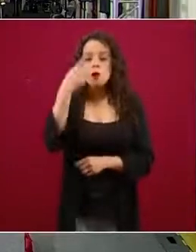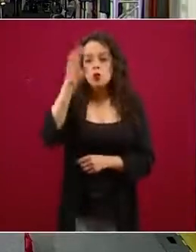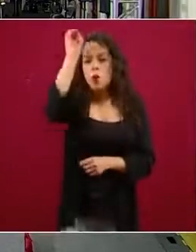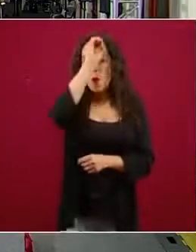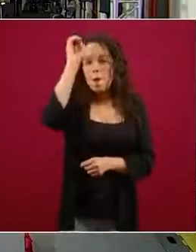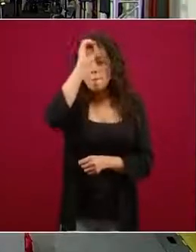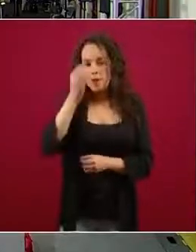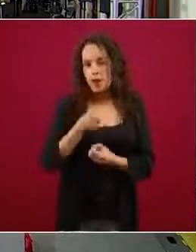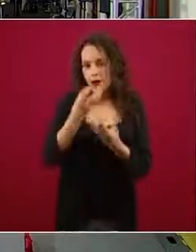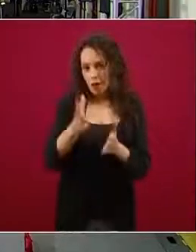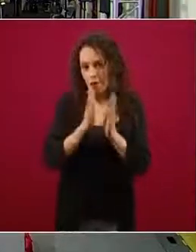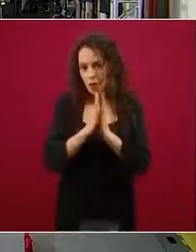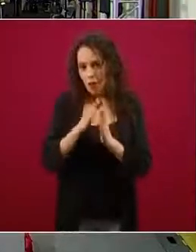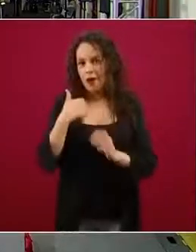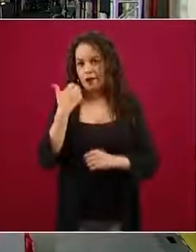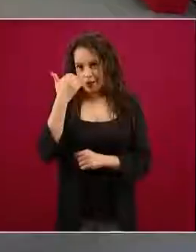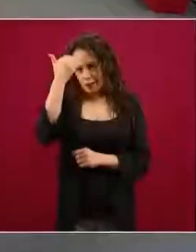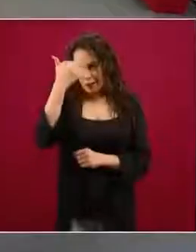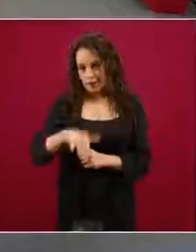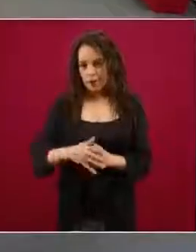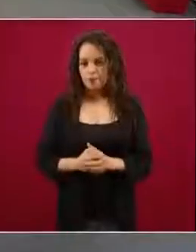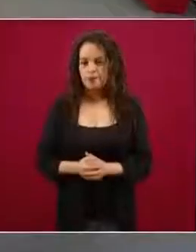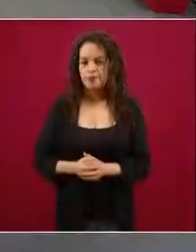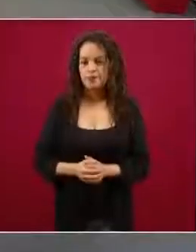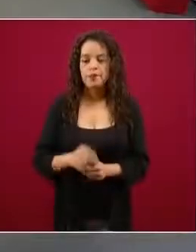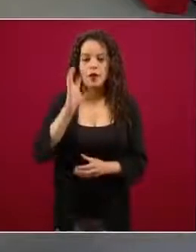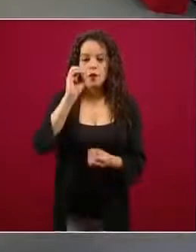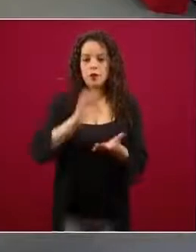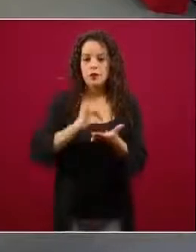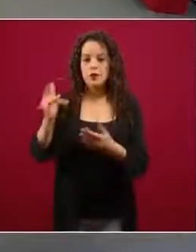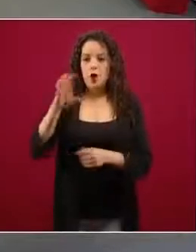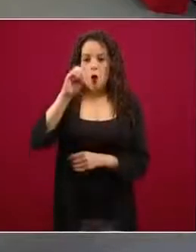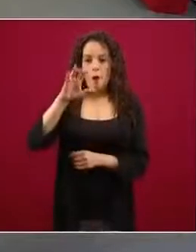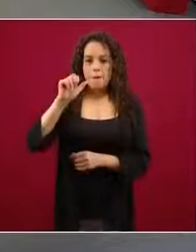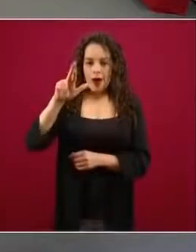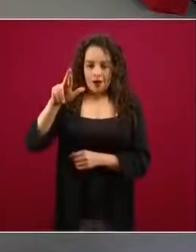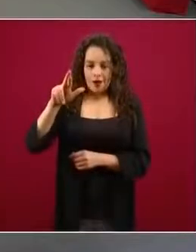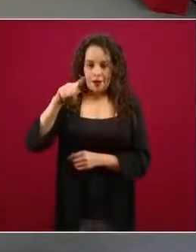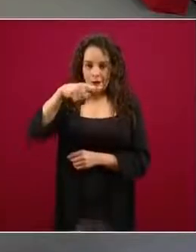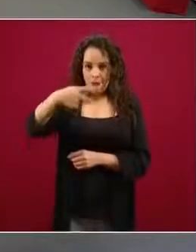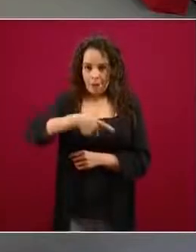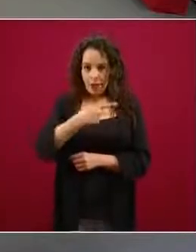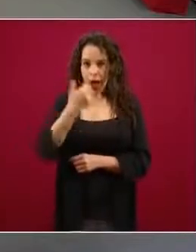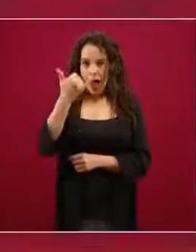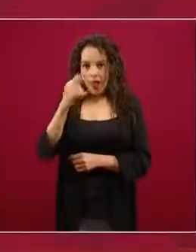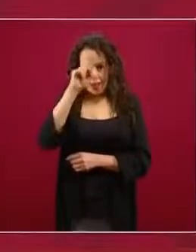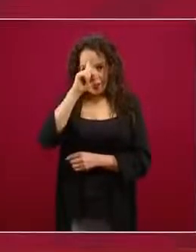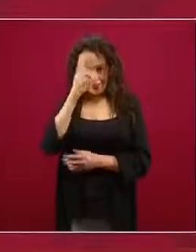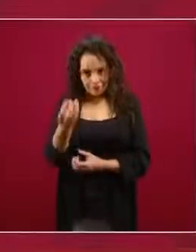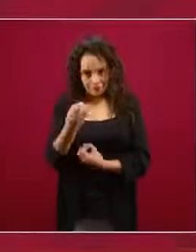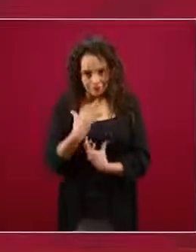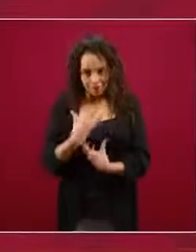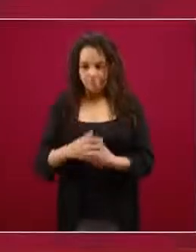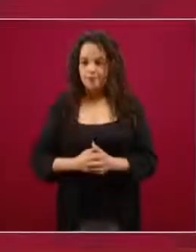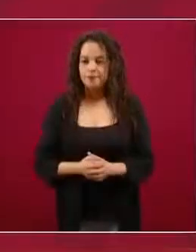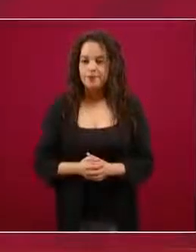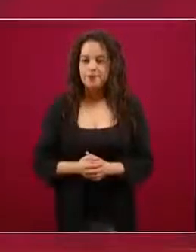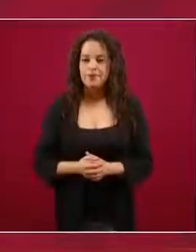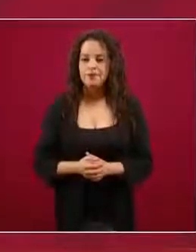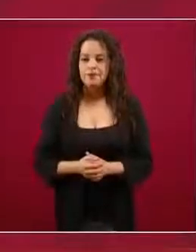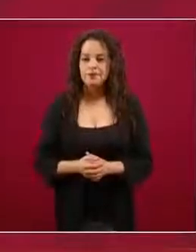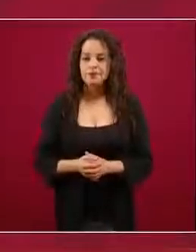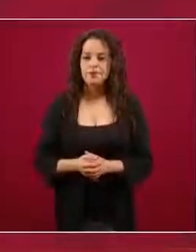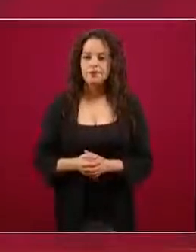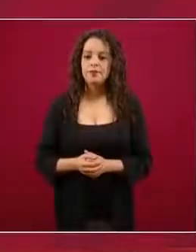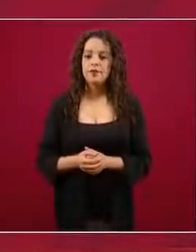gracias. Gracias Omar por la pregunta y la sugerencia, o las preguntas y la sugerencia. Sobre